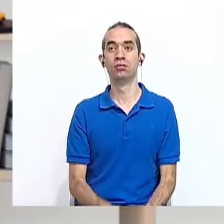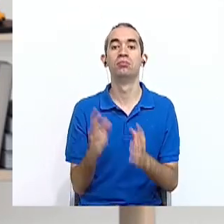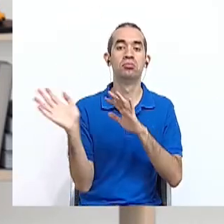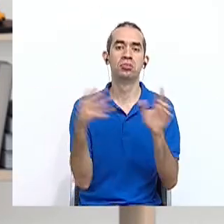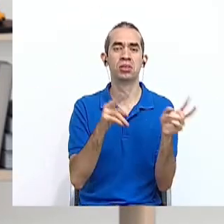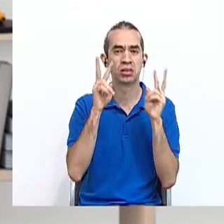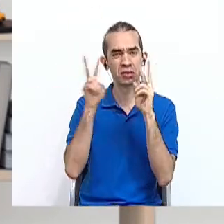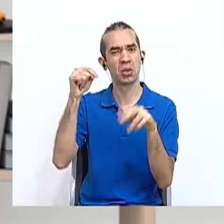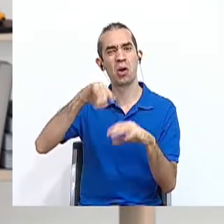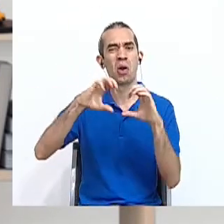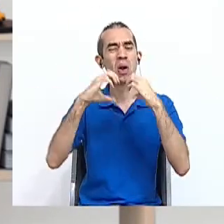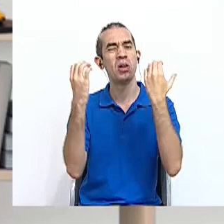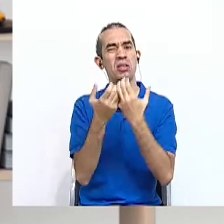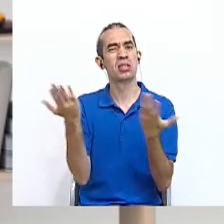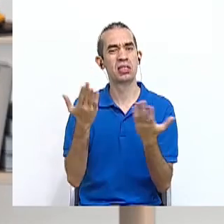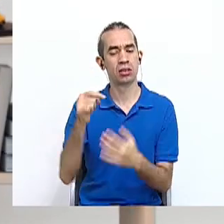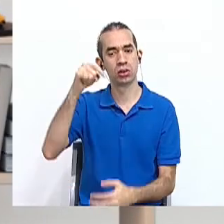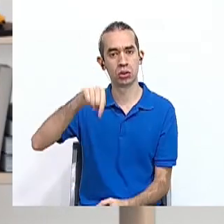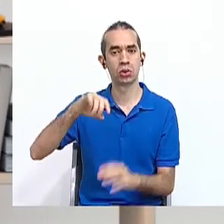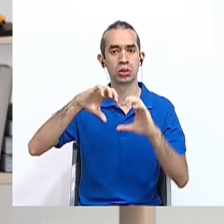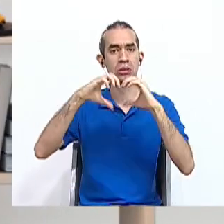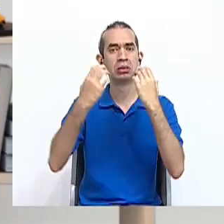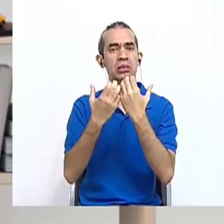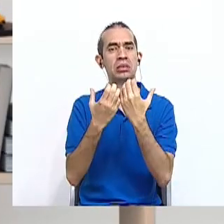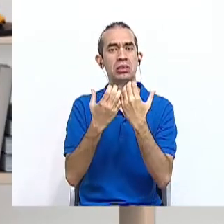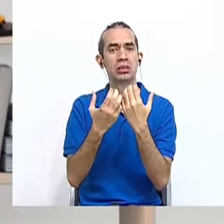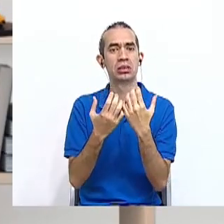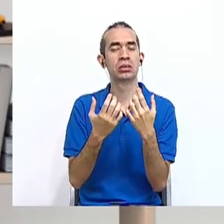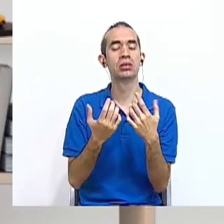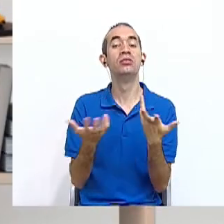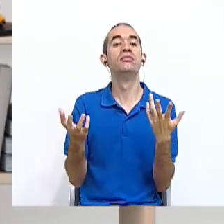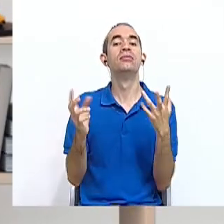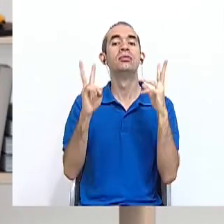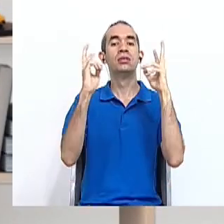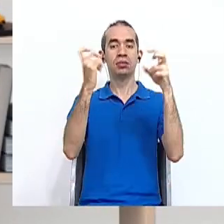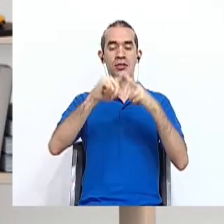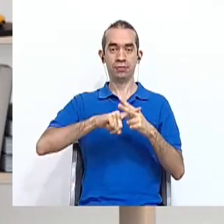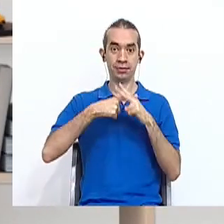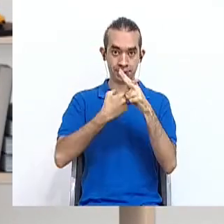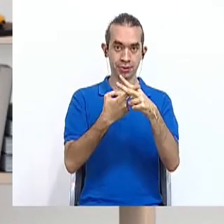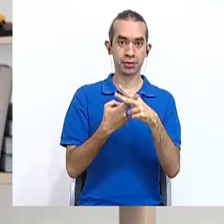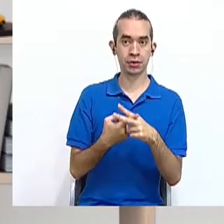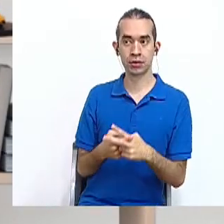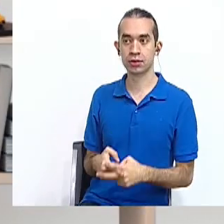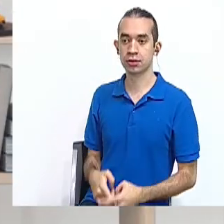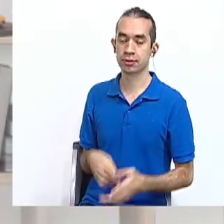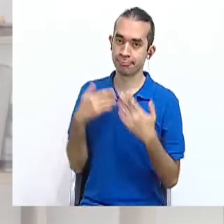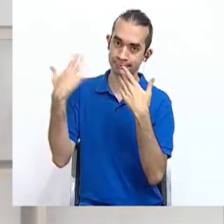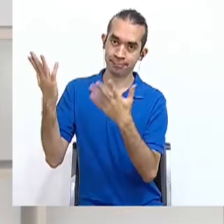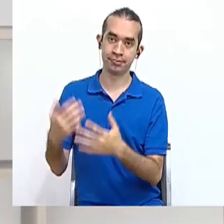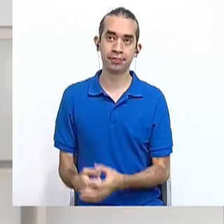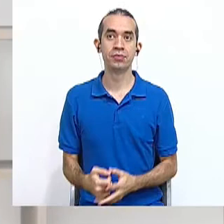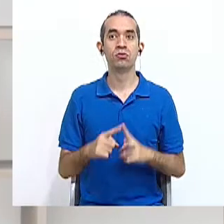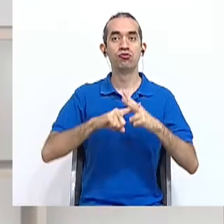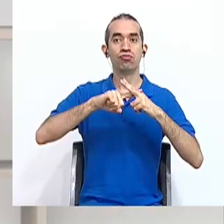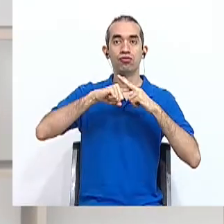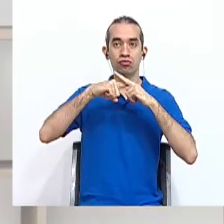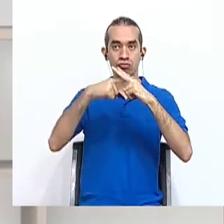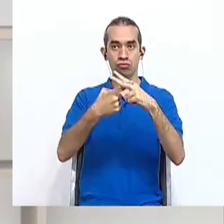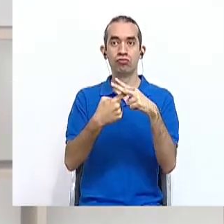toca en la clase de hoy. La clase de hoy vamos a hablar de la introducción. ¿Está bien? Entonces vamos allá. La